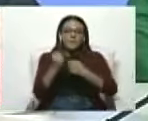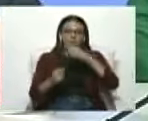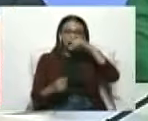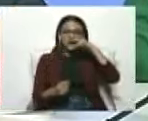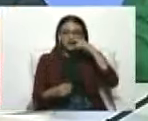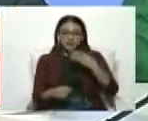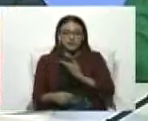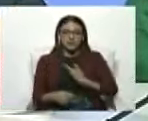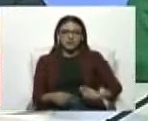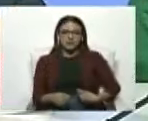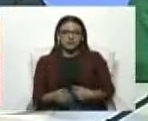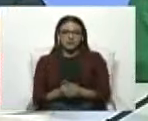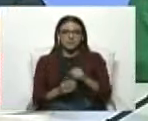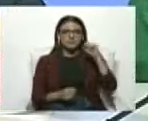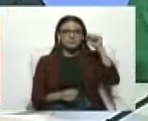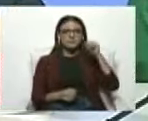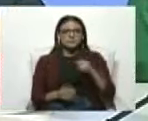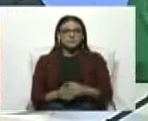Maduro,